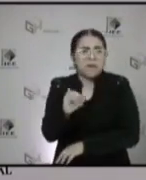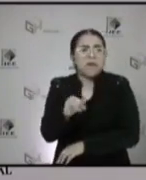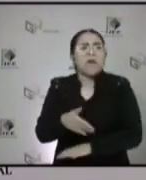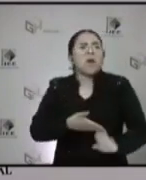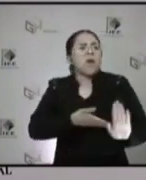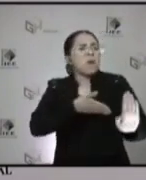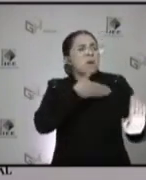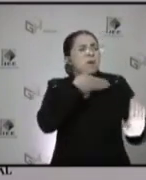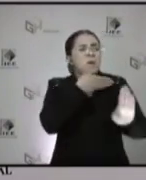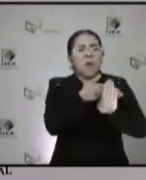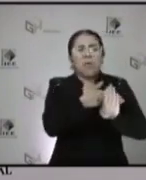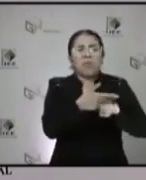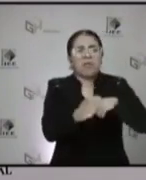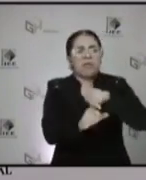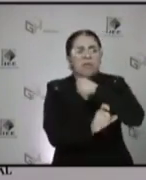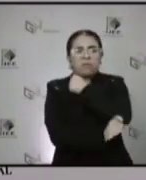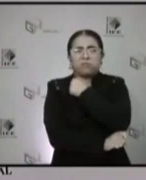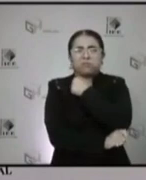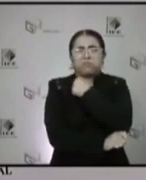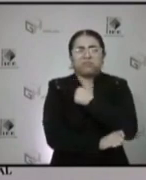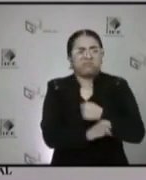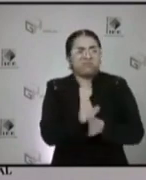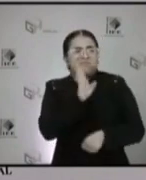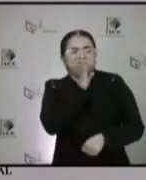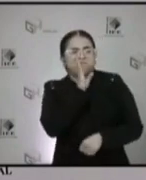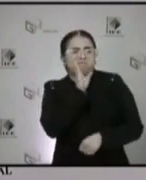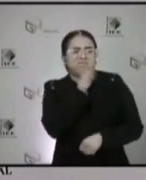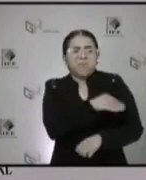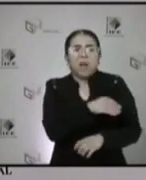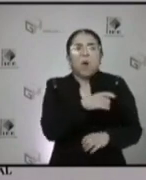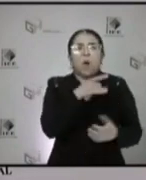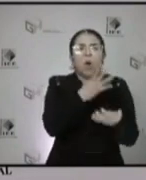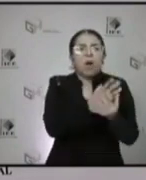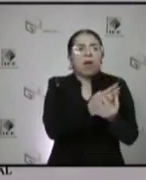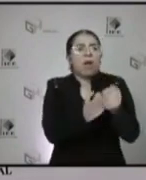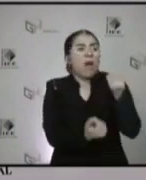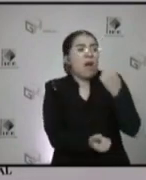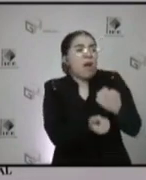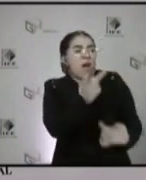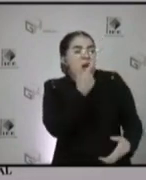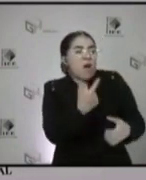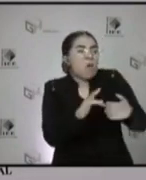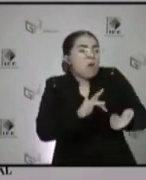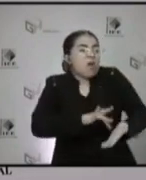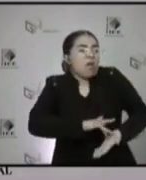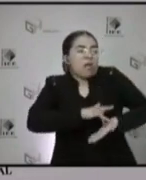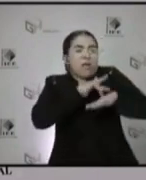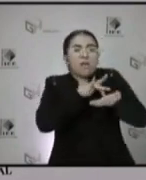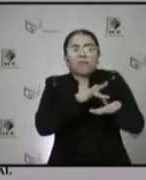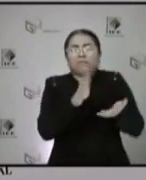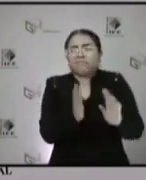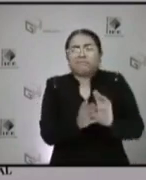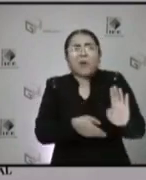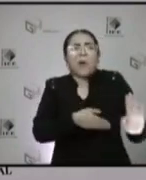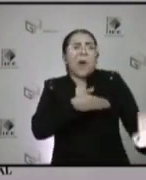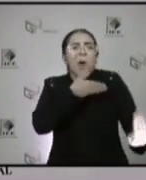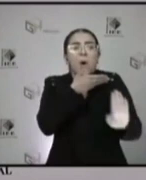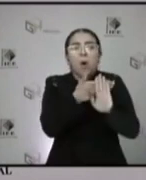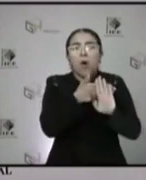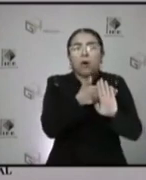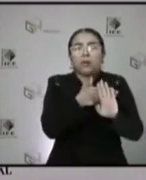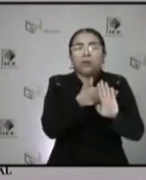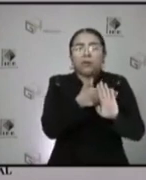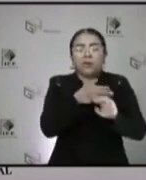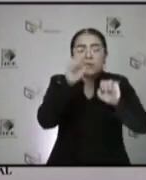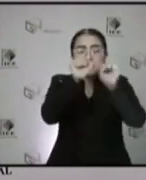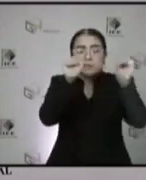un sistema corrupto y podrido que solo privilegia a unos cuantos, opositor a un sistema que tanto